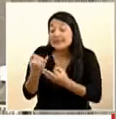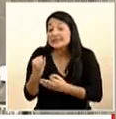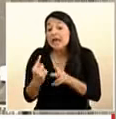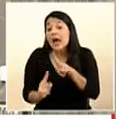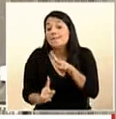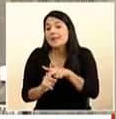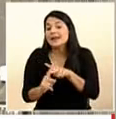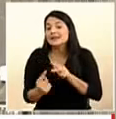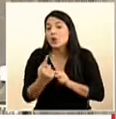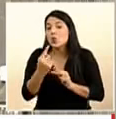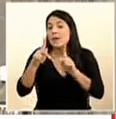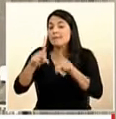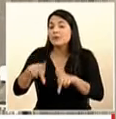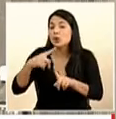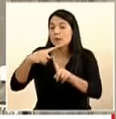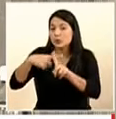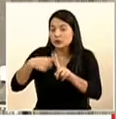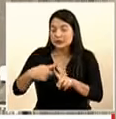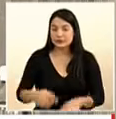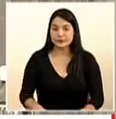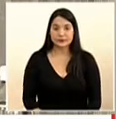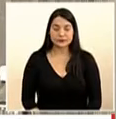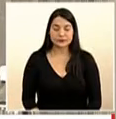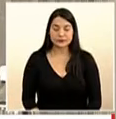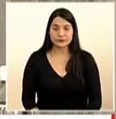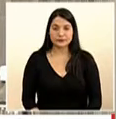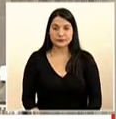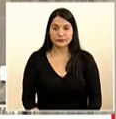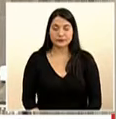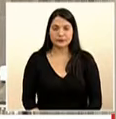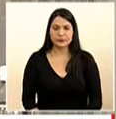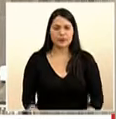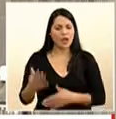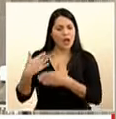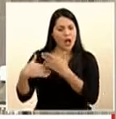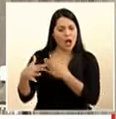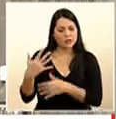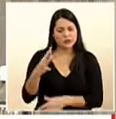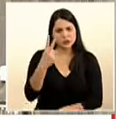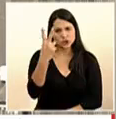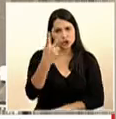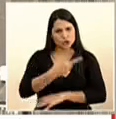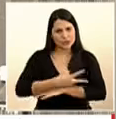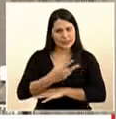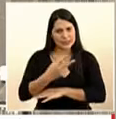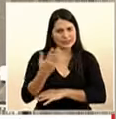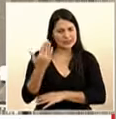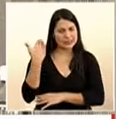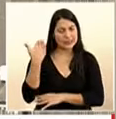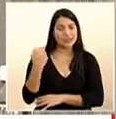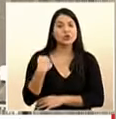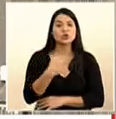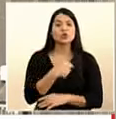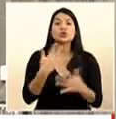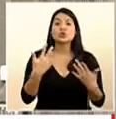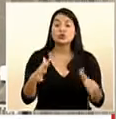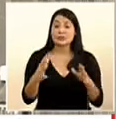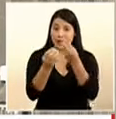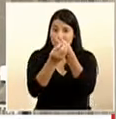también el doctor salas y gusta complementar hace un par de días anunciamos que ya